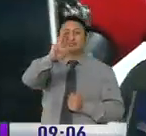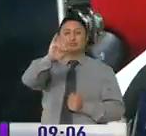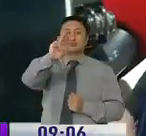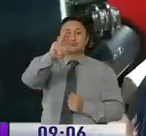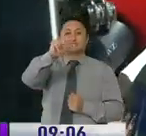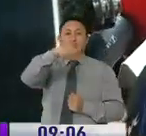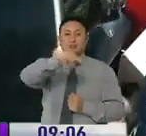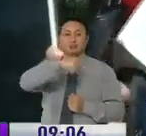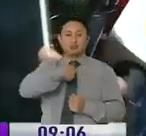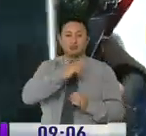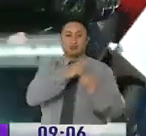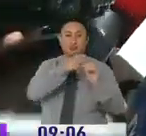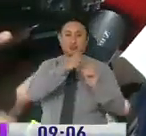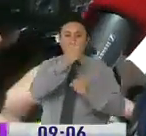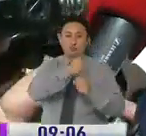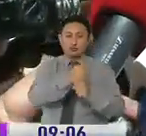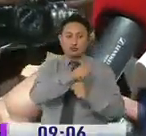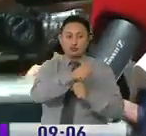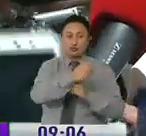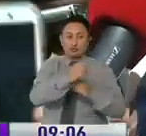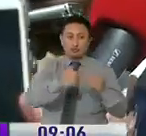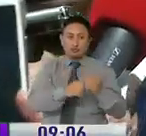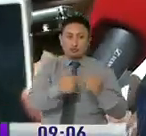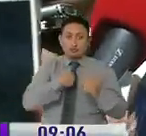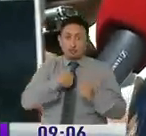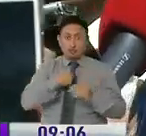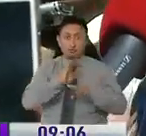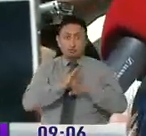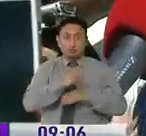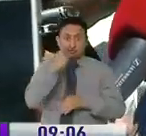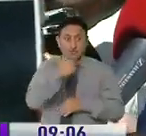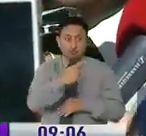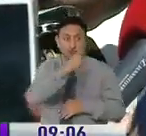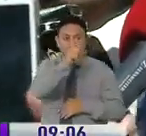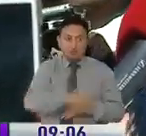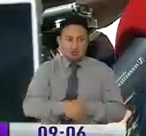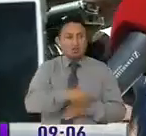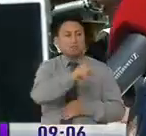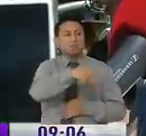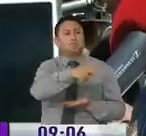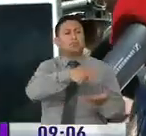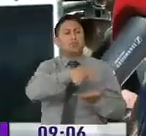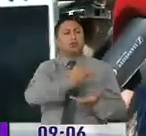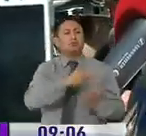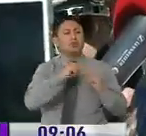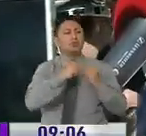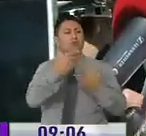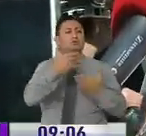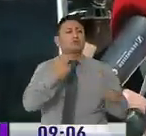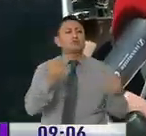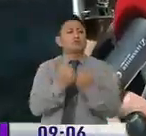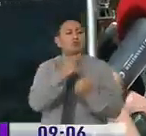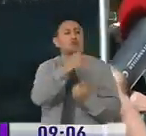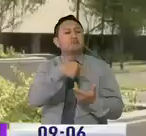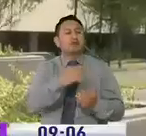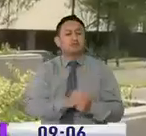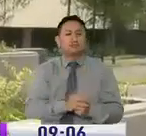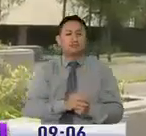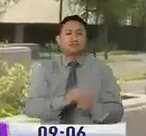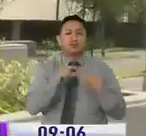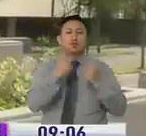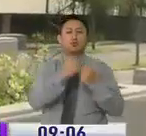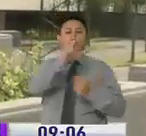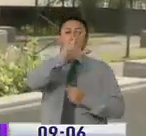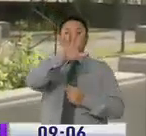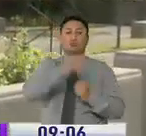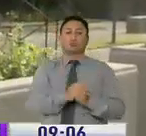Arteaga en el despacho de quien yo fui testigo de cómo se exige que se hagan pagos para el partido político Alianza País. Con esta se